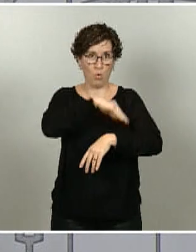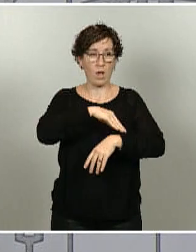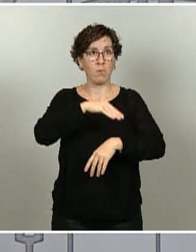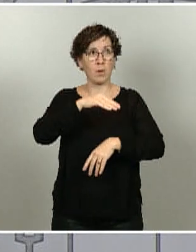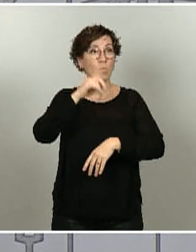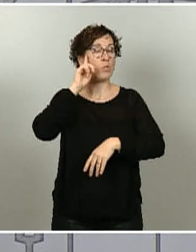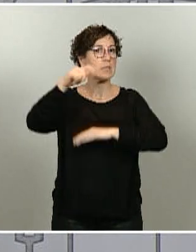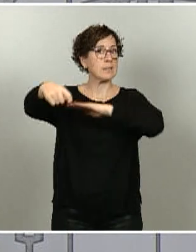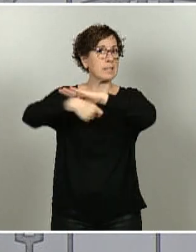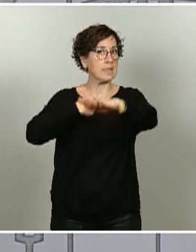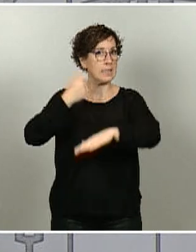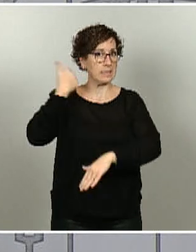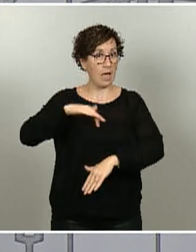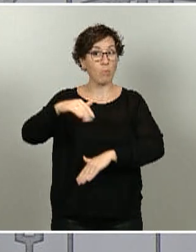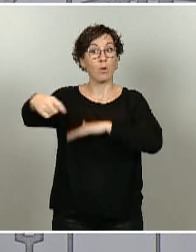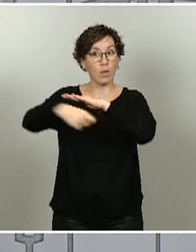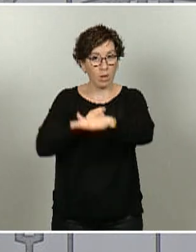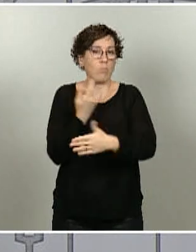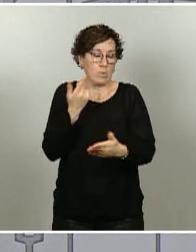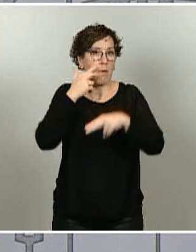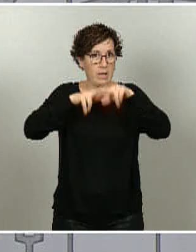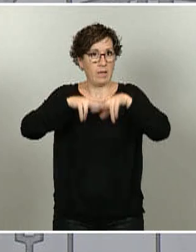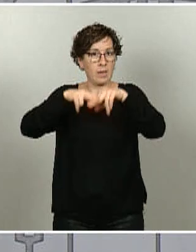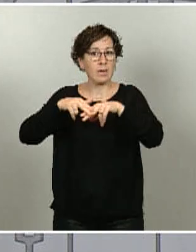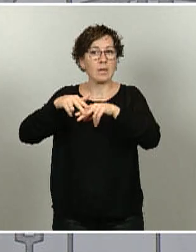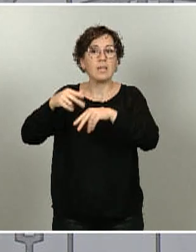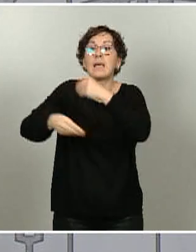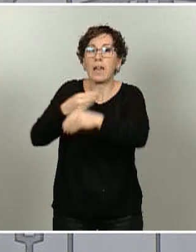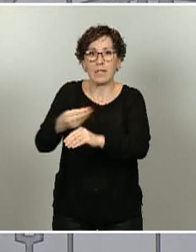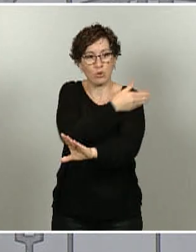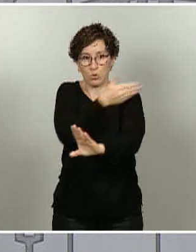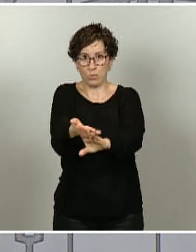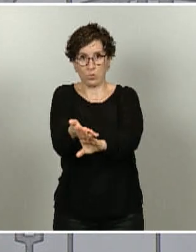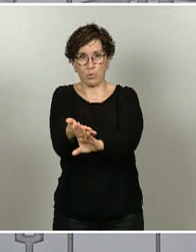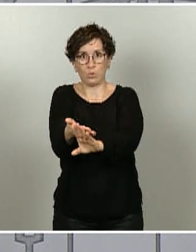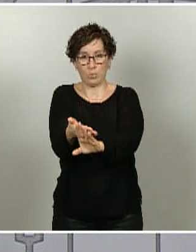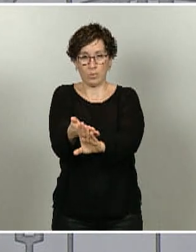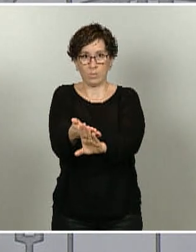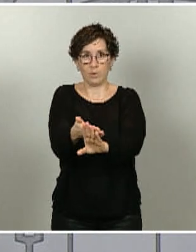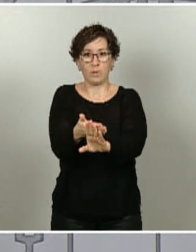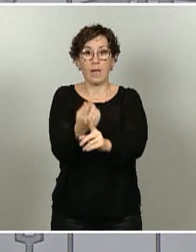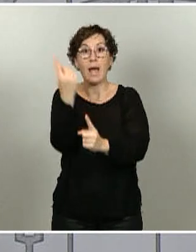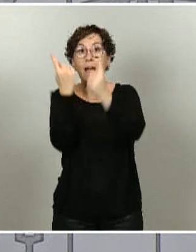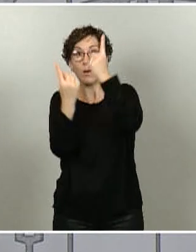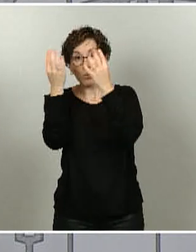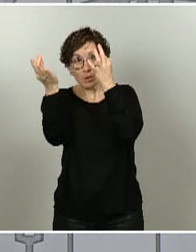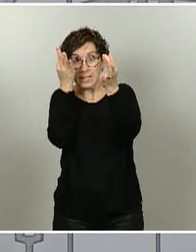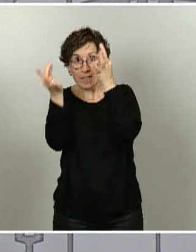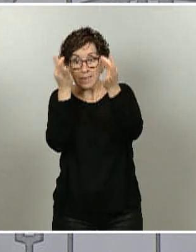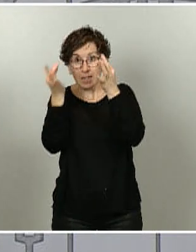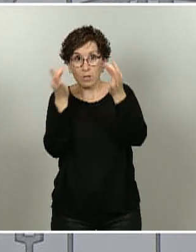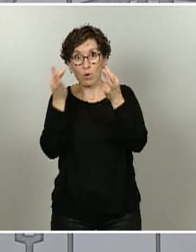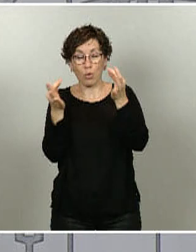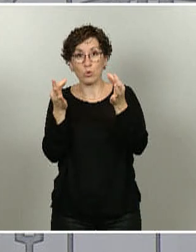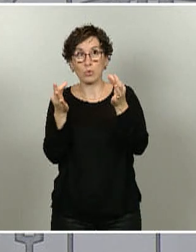llegue se evaluará. Valoraremos lo que han hecho. Hay algunos de los criterios que se tienen que implementar que se pueden